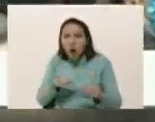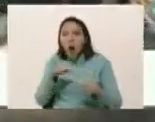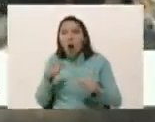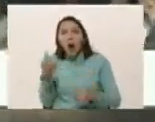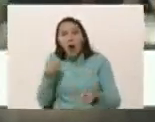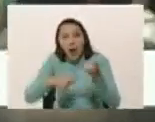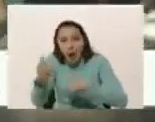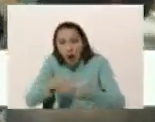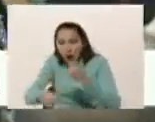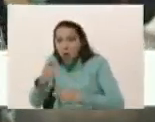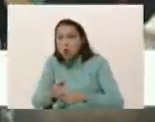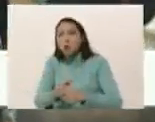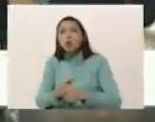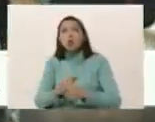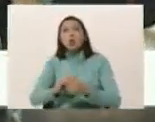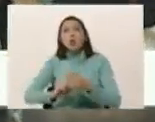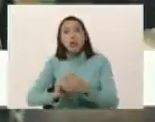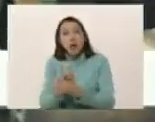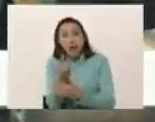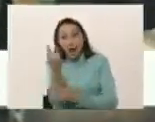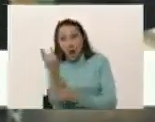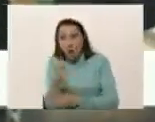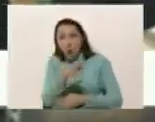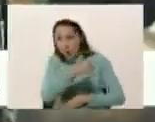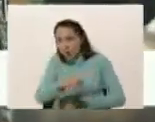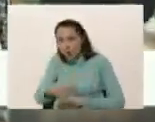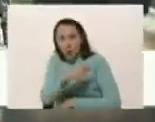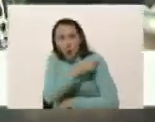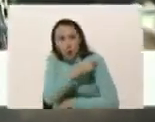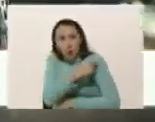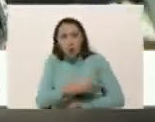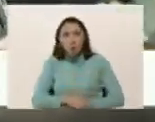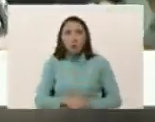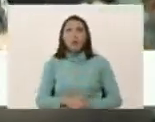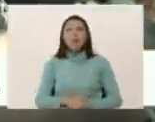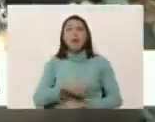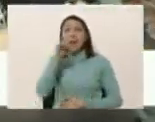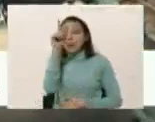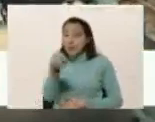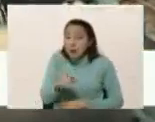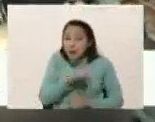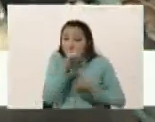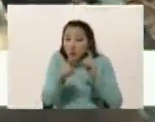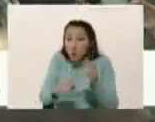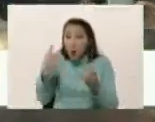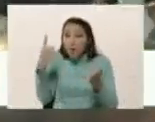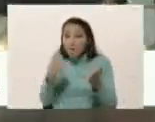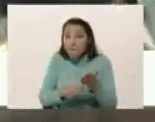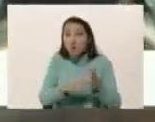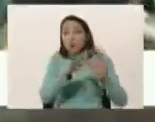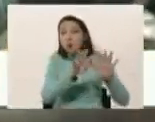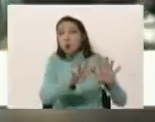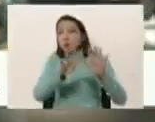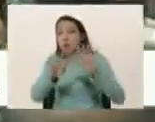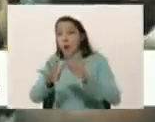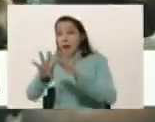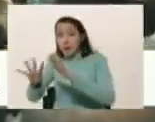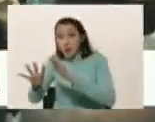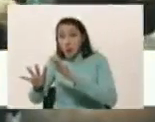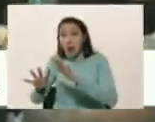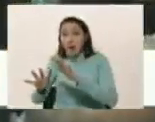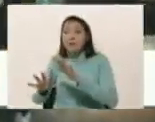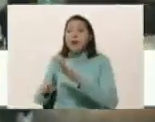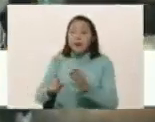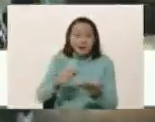bolivariana de rectores se consultó a quien en 1999 revisó esto